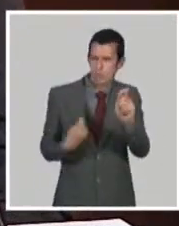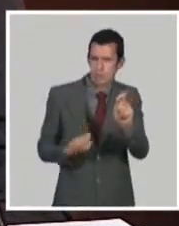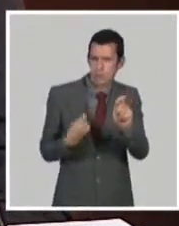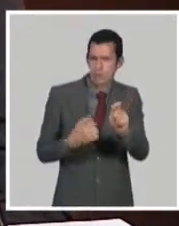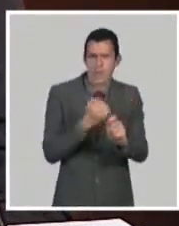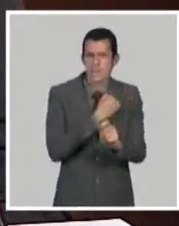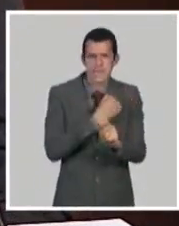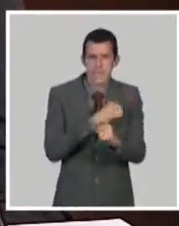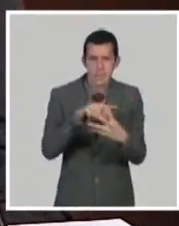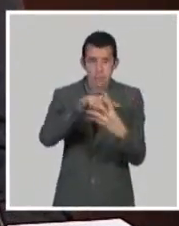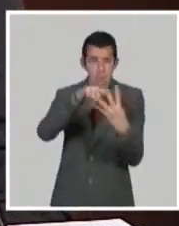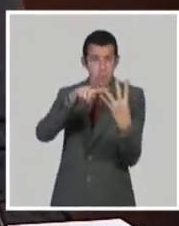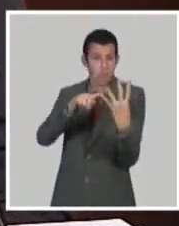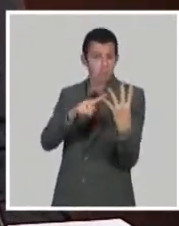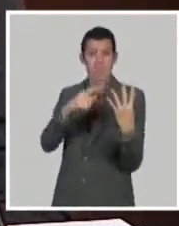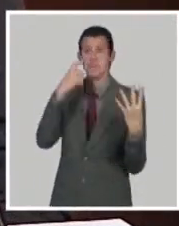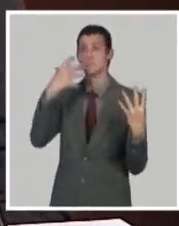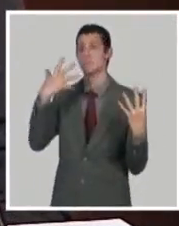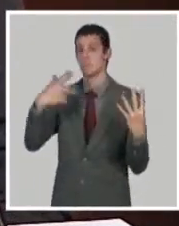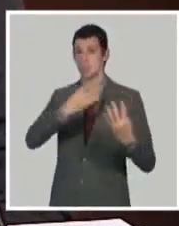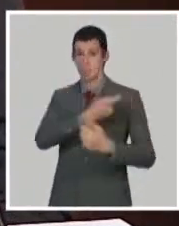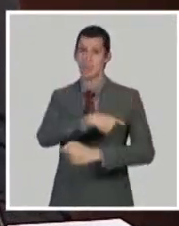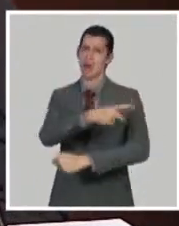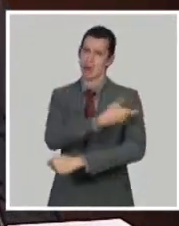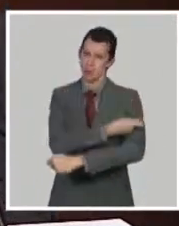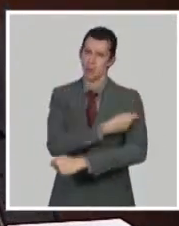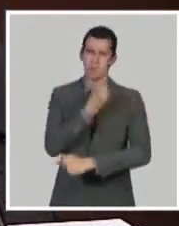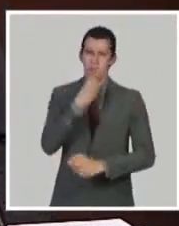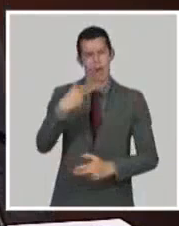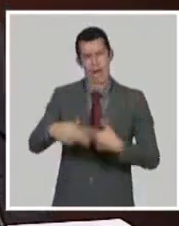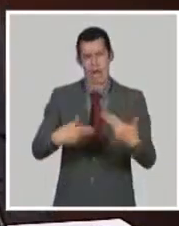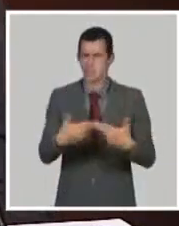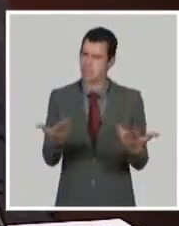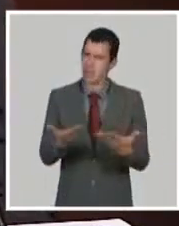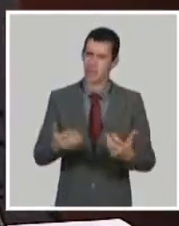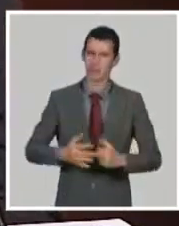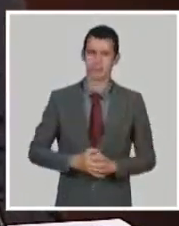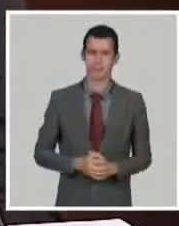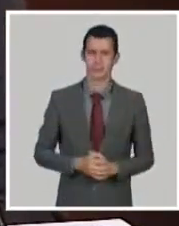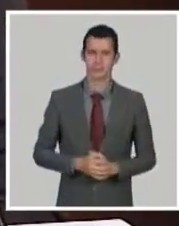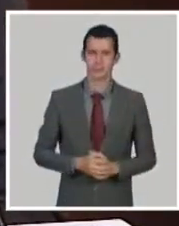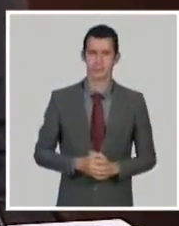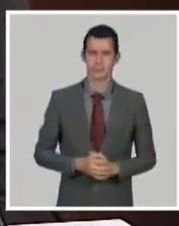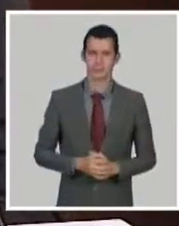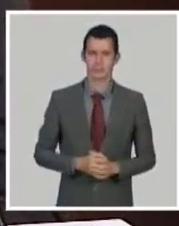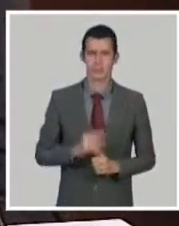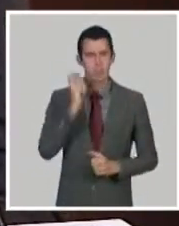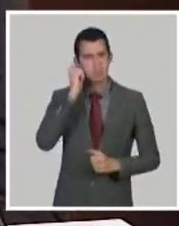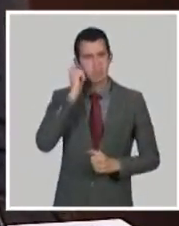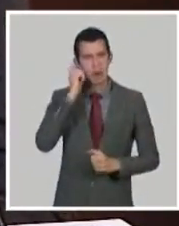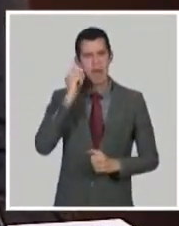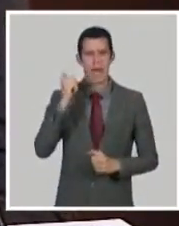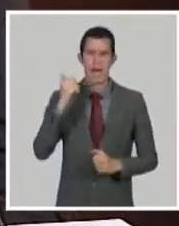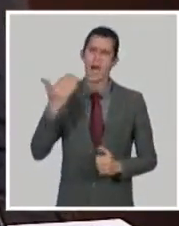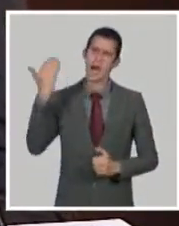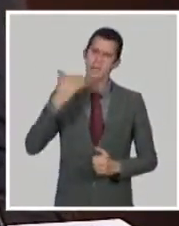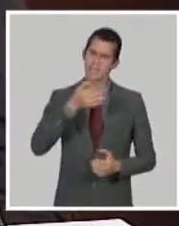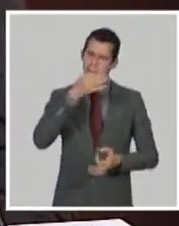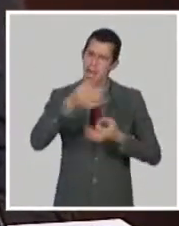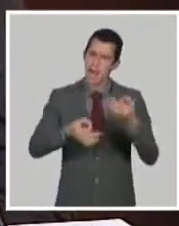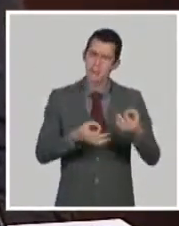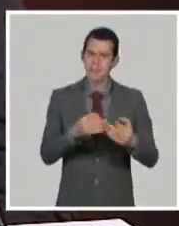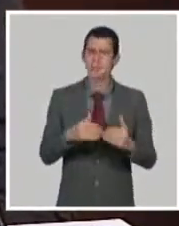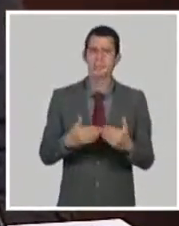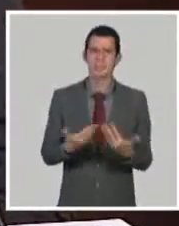Hoy podemos decir, creo que la doctora Marta Ayala lo explicó, que igualmente el concepto